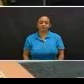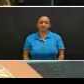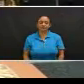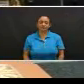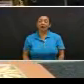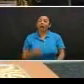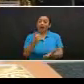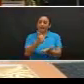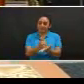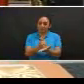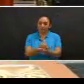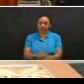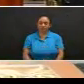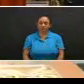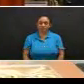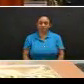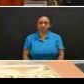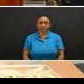Amén.